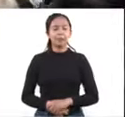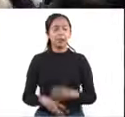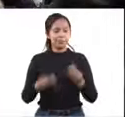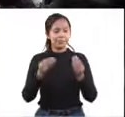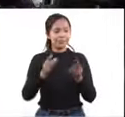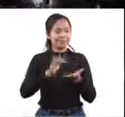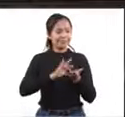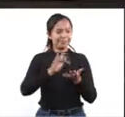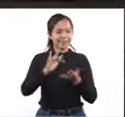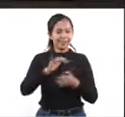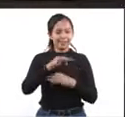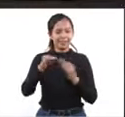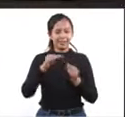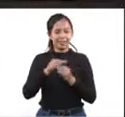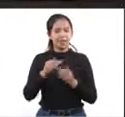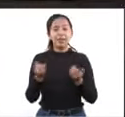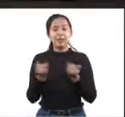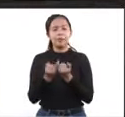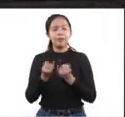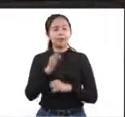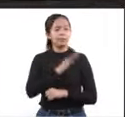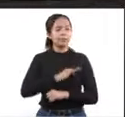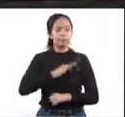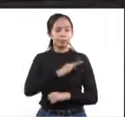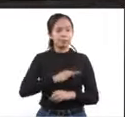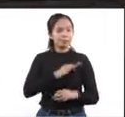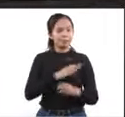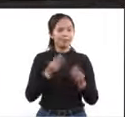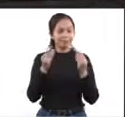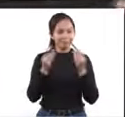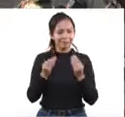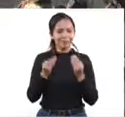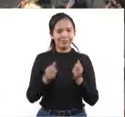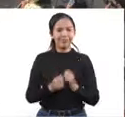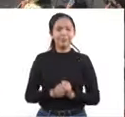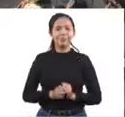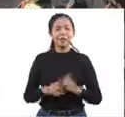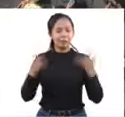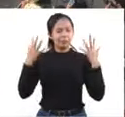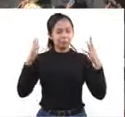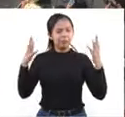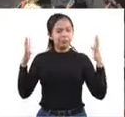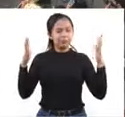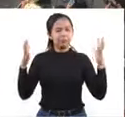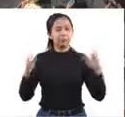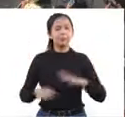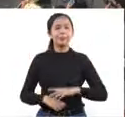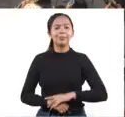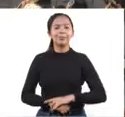Muchas gracias y muchas, muchas felicidades. El aplauso más fuerte una vez más.